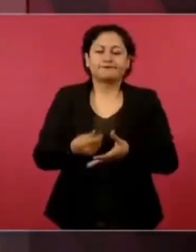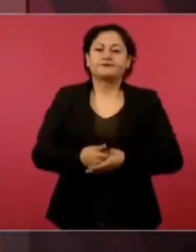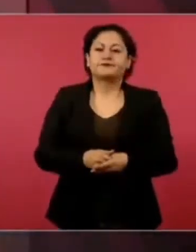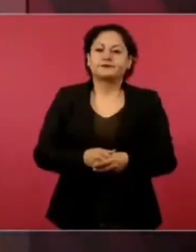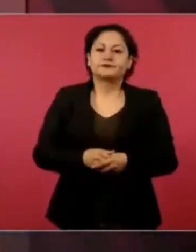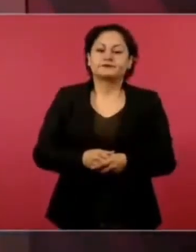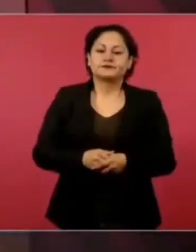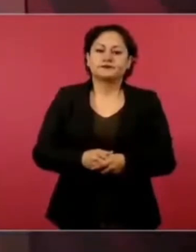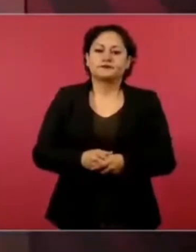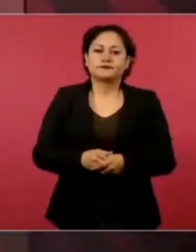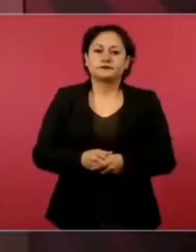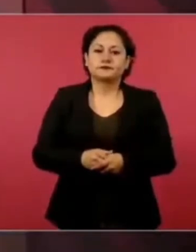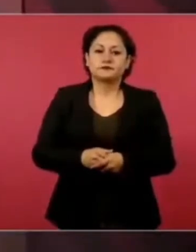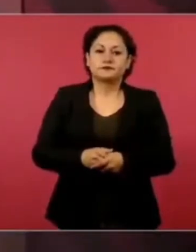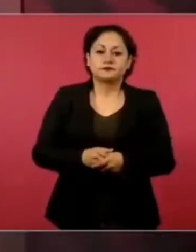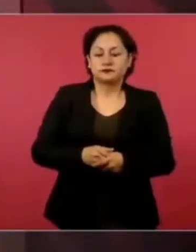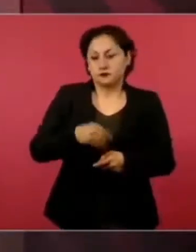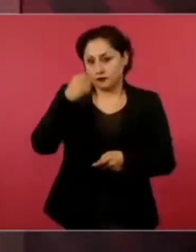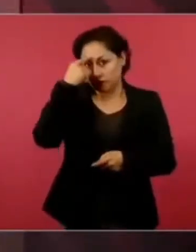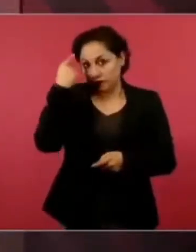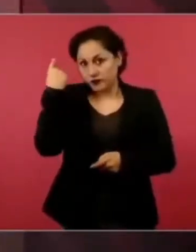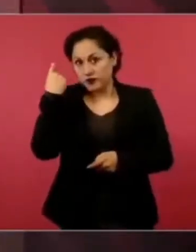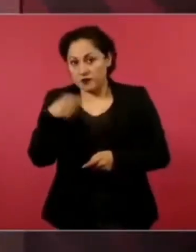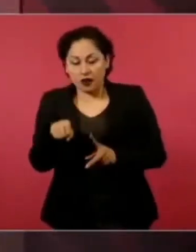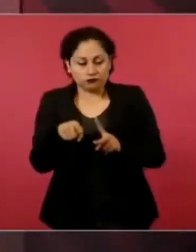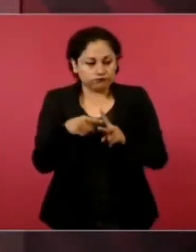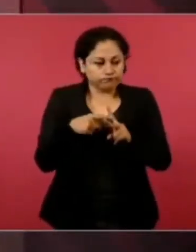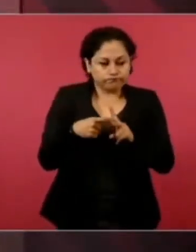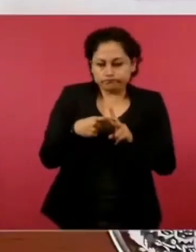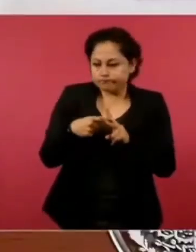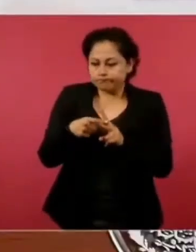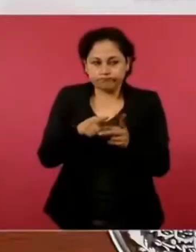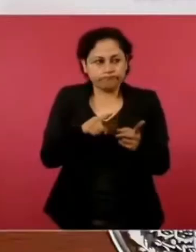para el manejo del presupuesto.